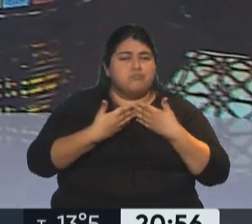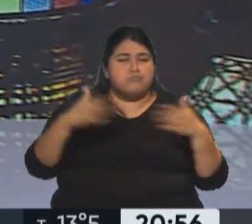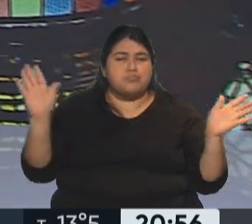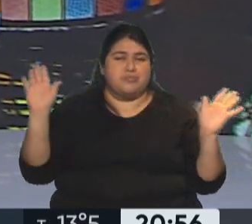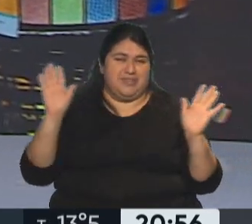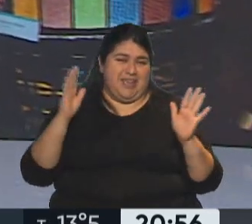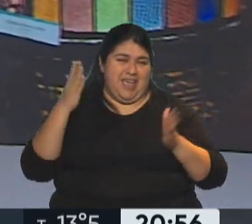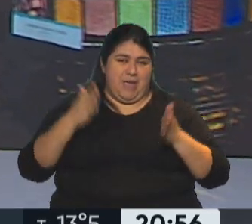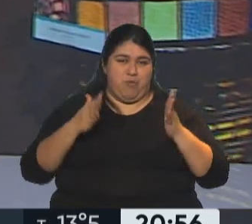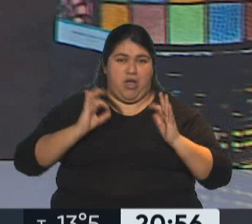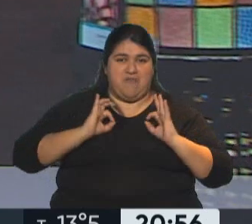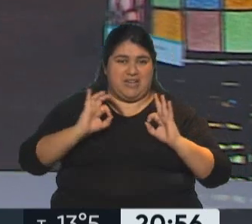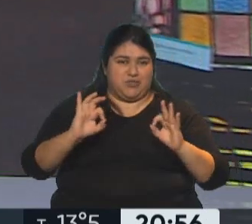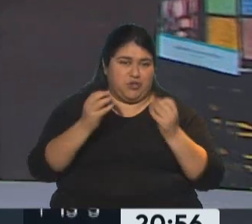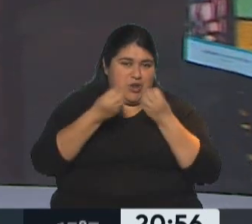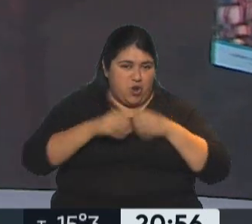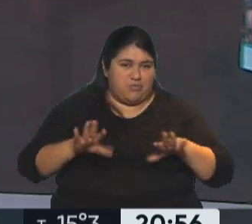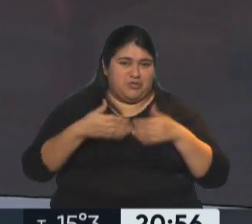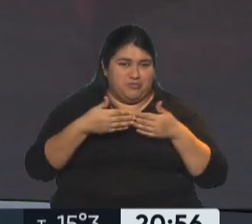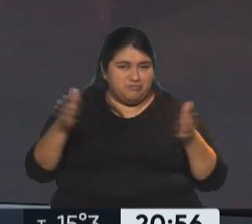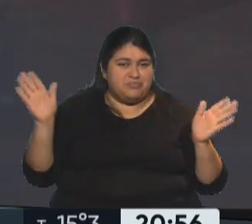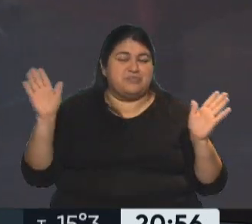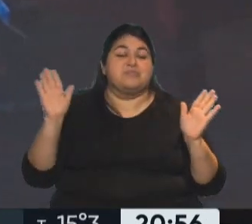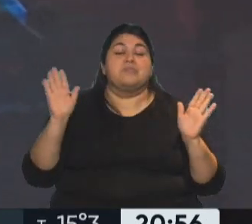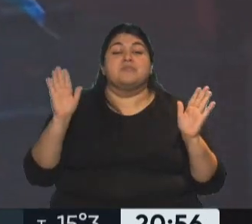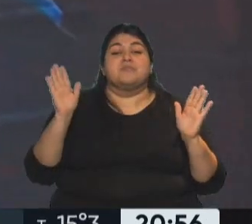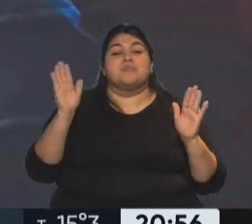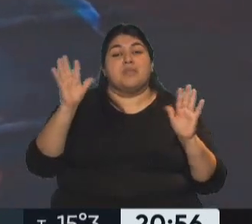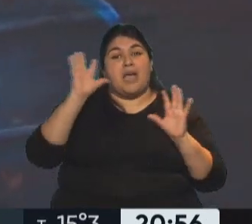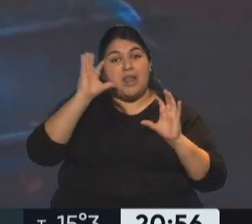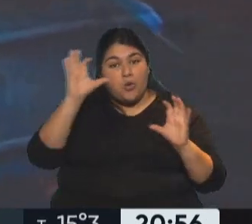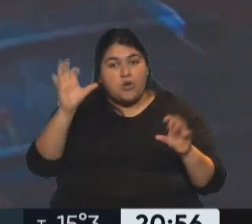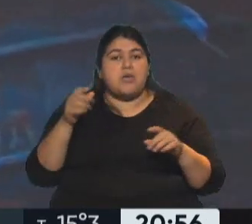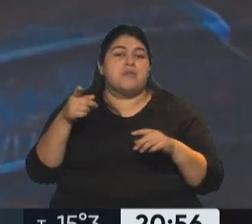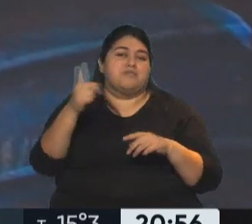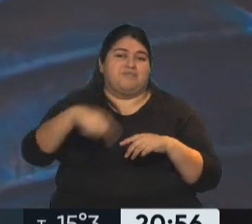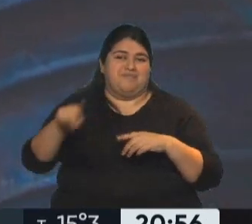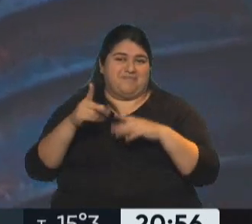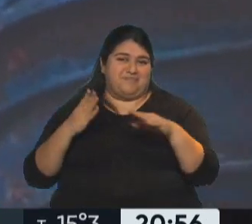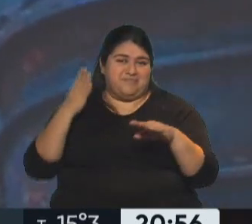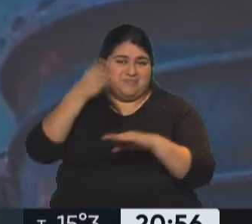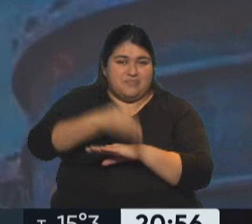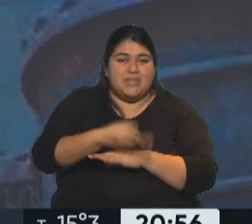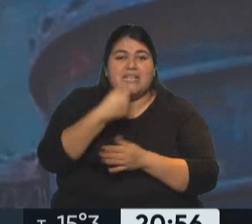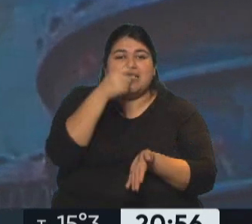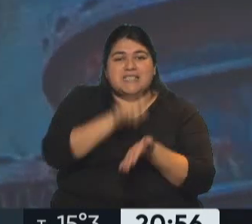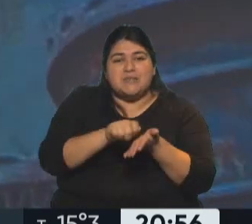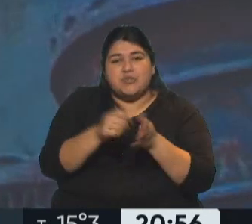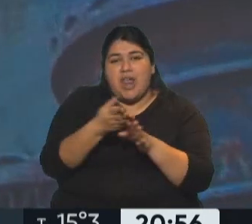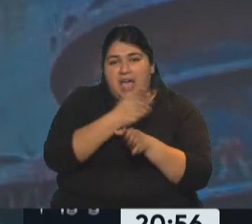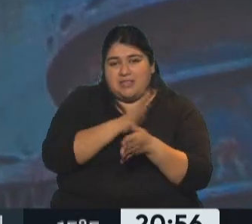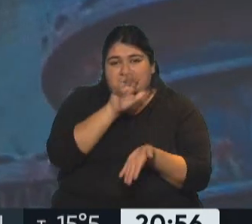plenas vacaciones de invierno. Recordemos que pueden hacerlo para acceder a la visita con inscripción previa.